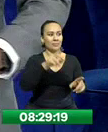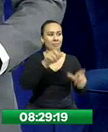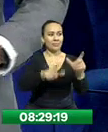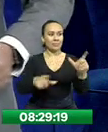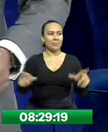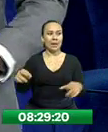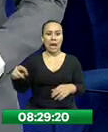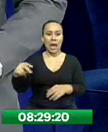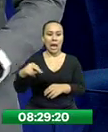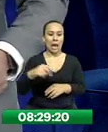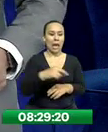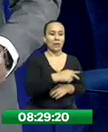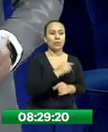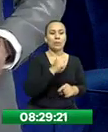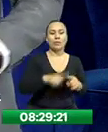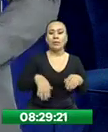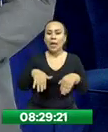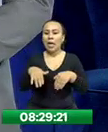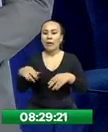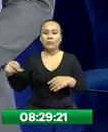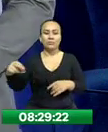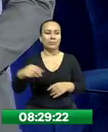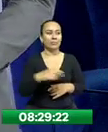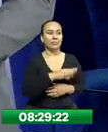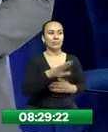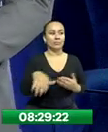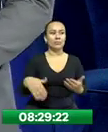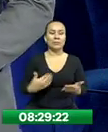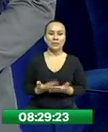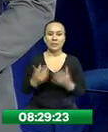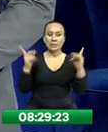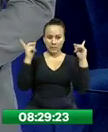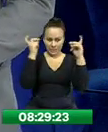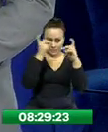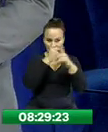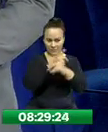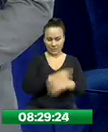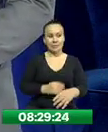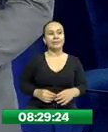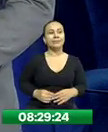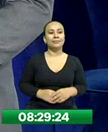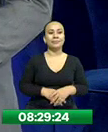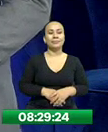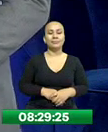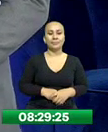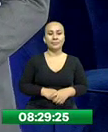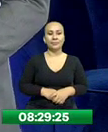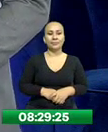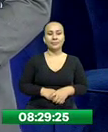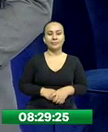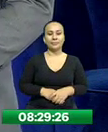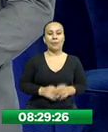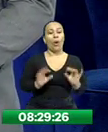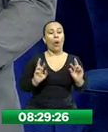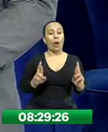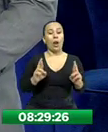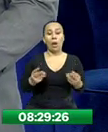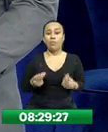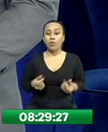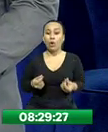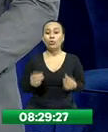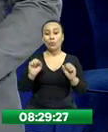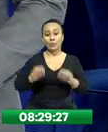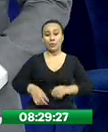que no podía ni pasar ahí, los perritos y todo aquello. Está complicado en esta situación. Esperemos que sea lo más pronto posible que se